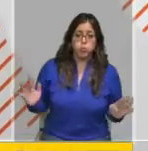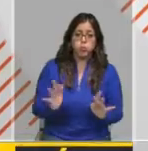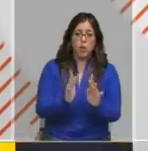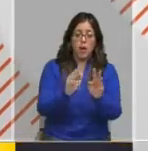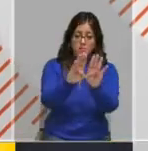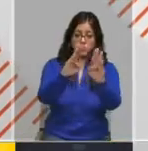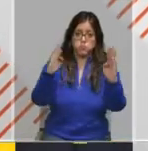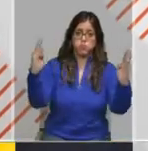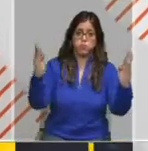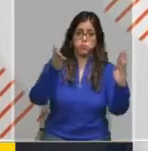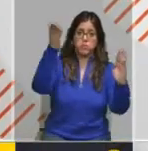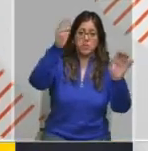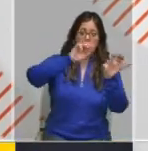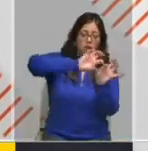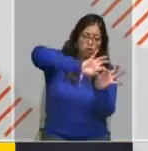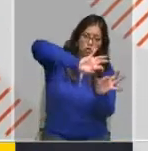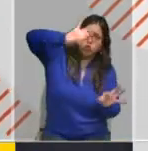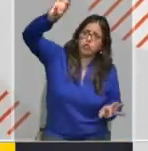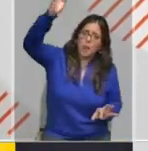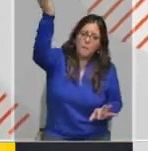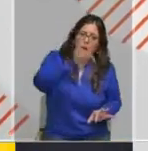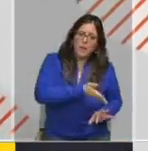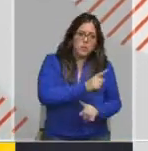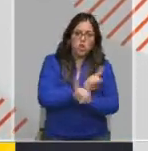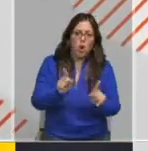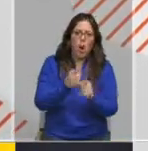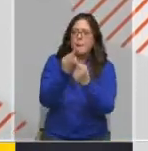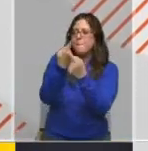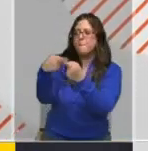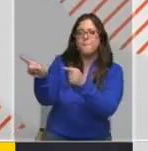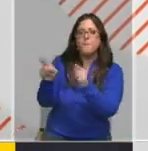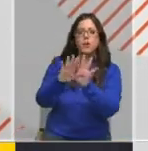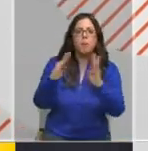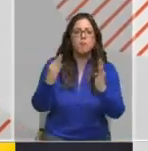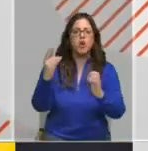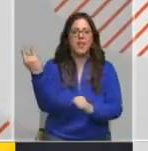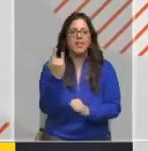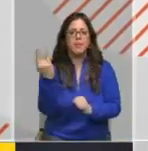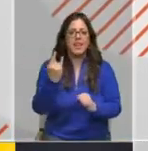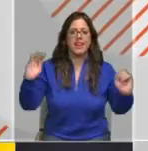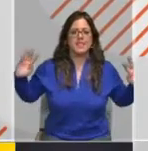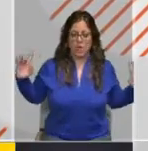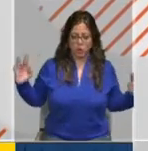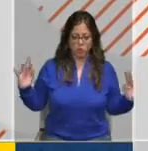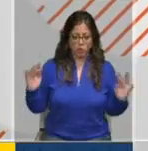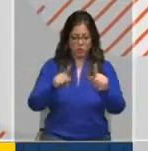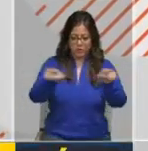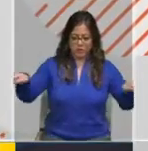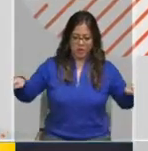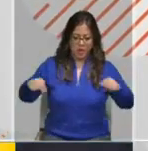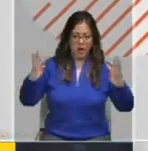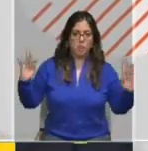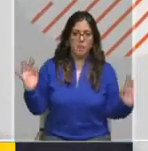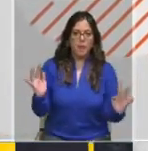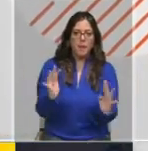donde se colocaron los sellos, se realizaron por puertas laterales, que son las puertas de emergencia con las cuales cuenta el recinto.